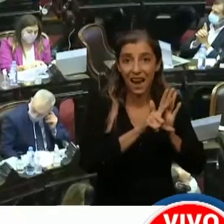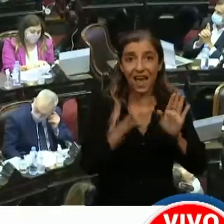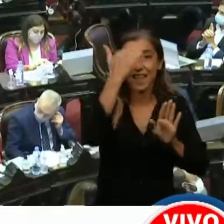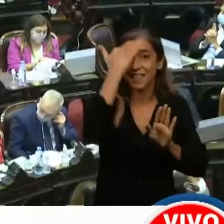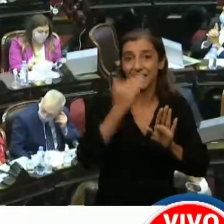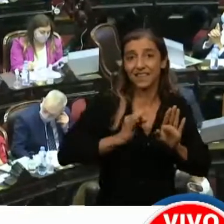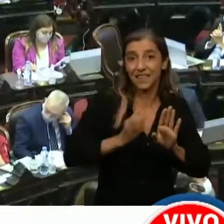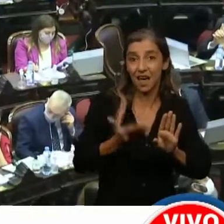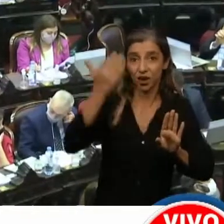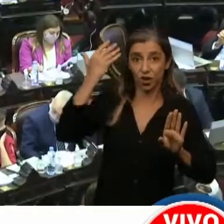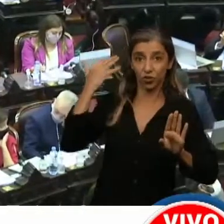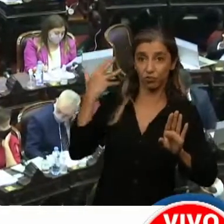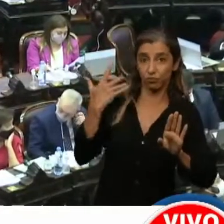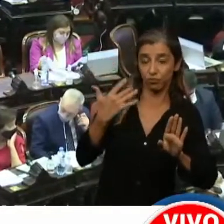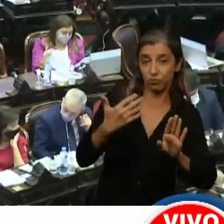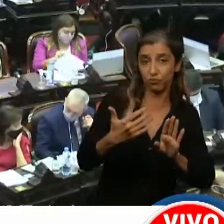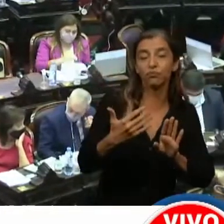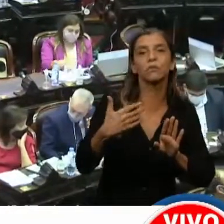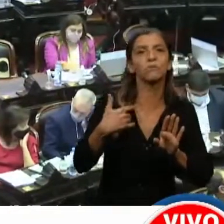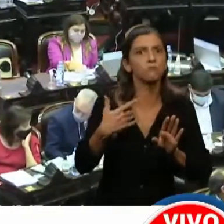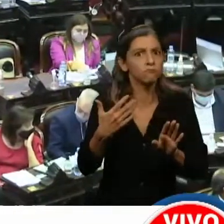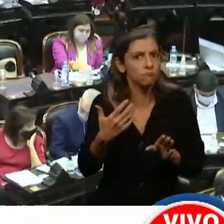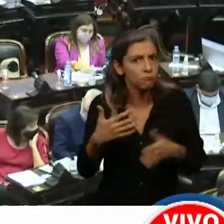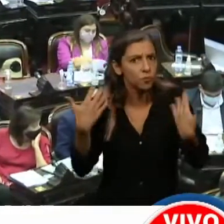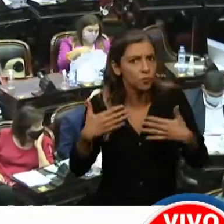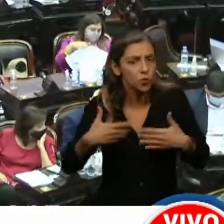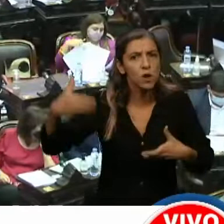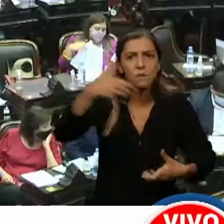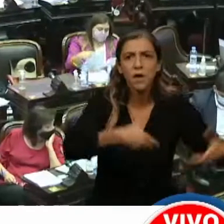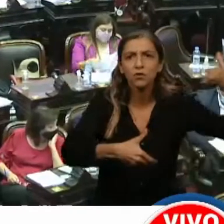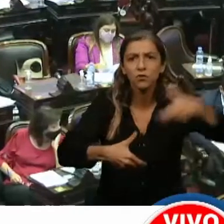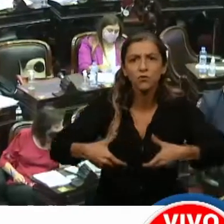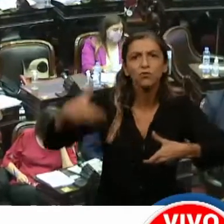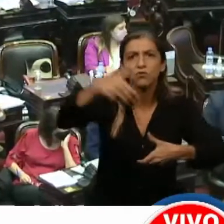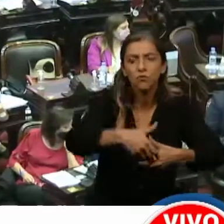de vigencia, inversiones importantes en el sector,